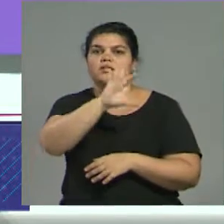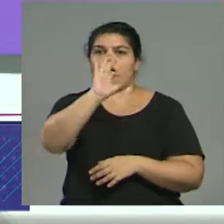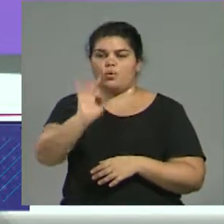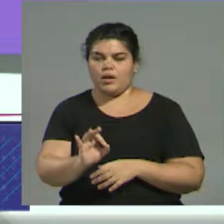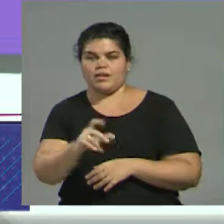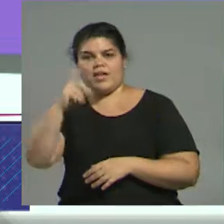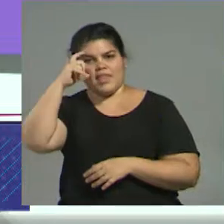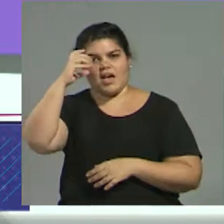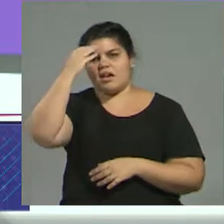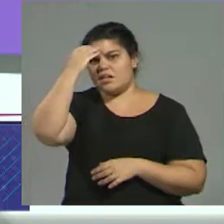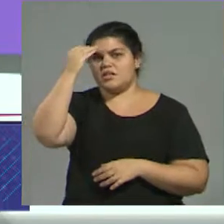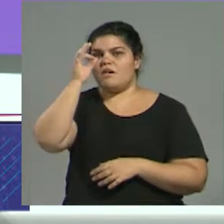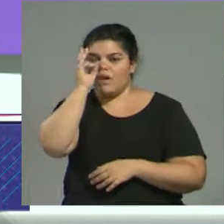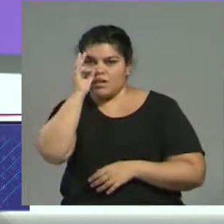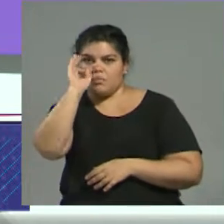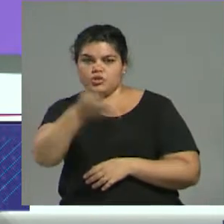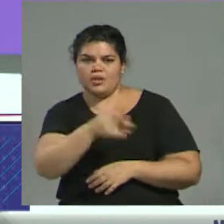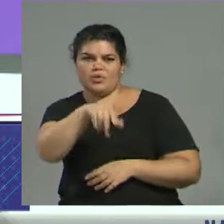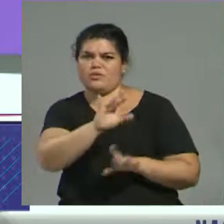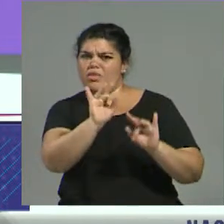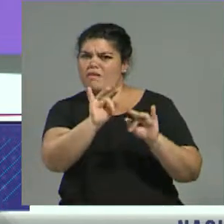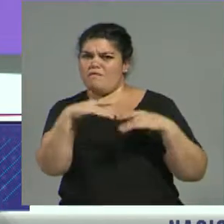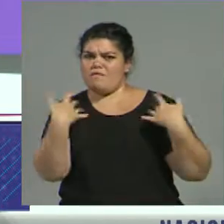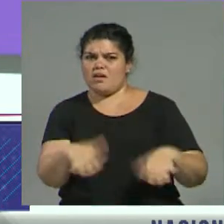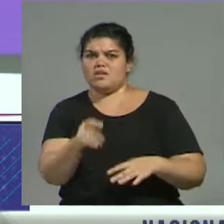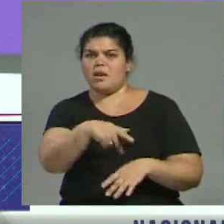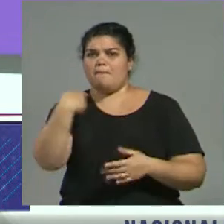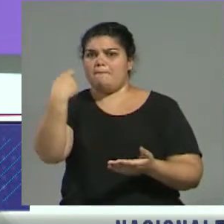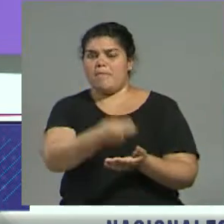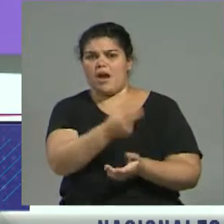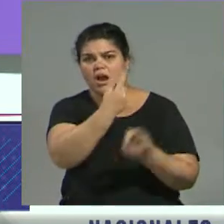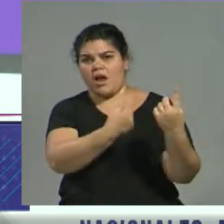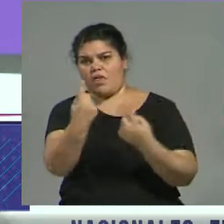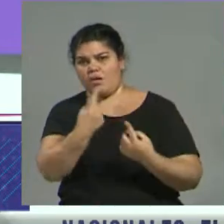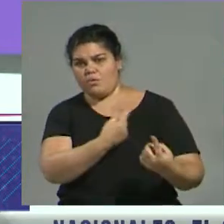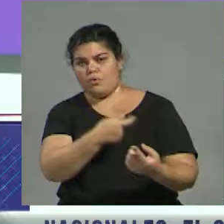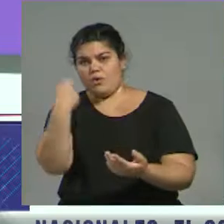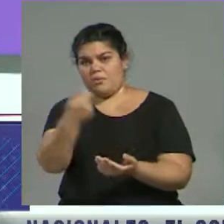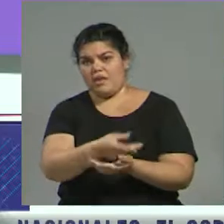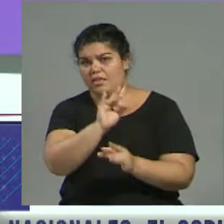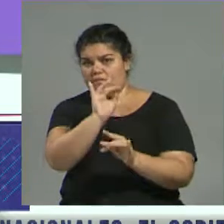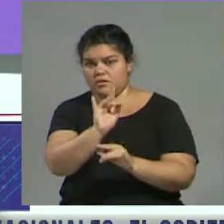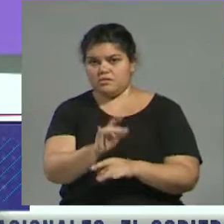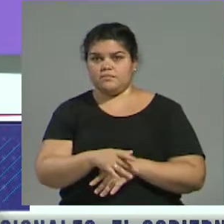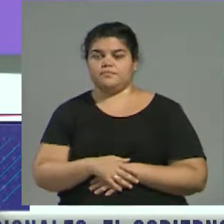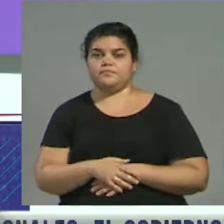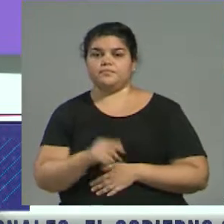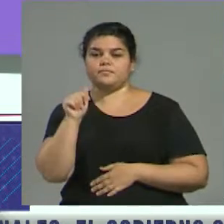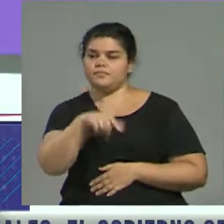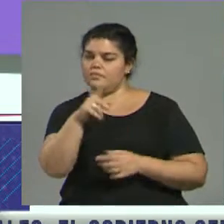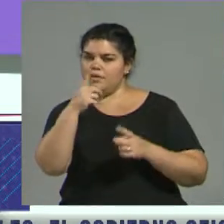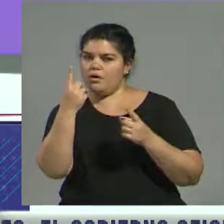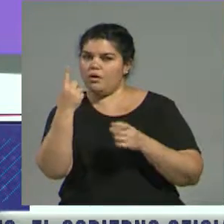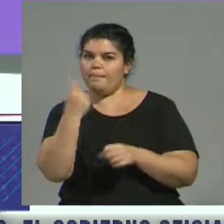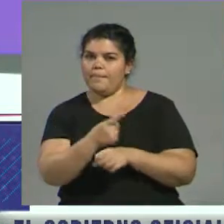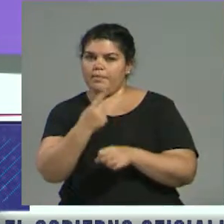del 15 o del 20, termina siendo muy duro el impacto en el bolsillo de cada uno de los consumidores. Esto es lo que se tiene que analizar